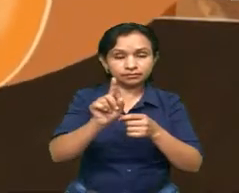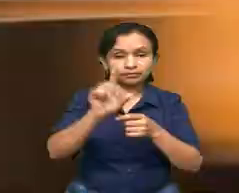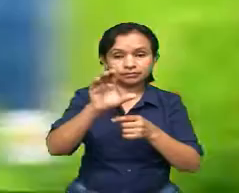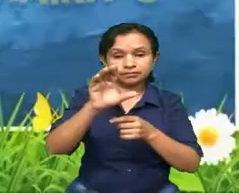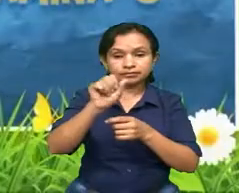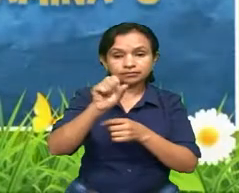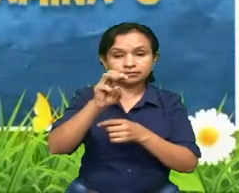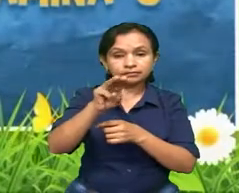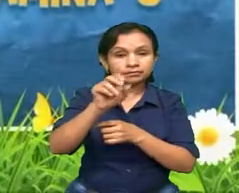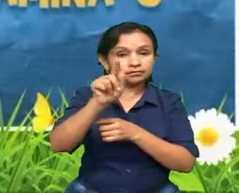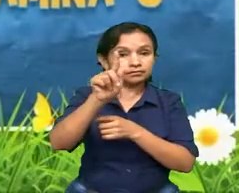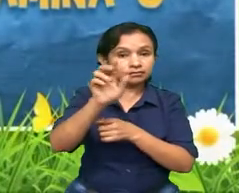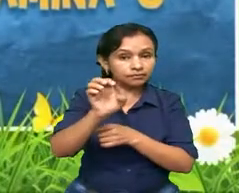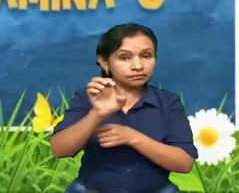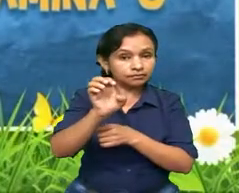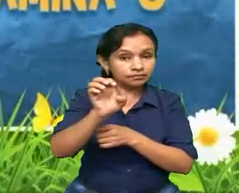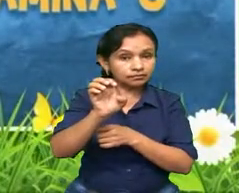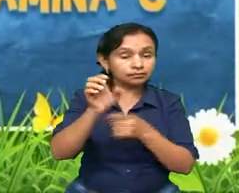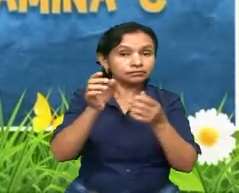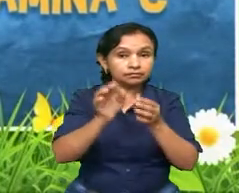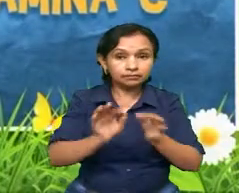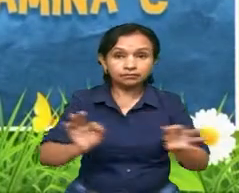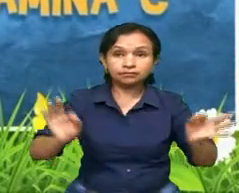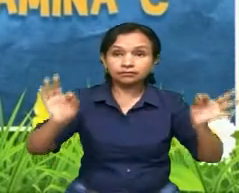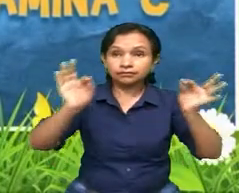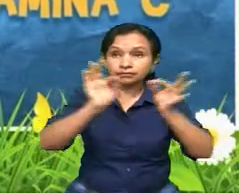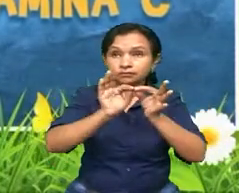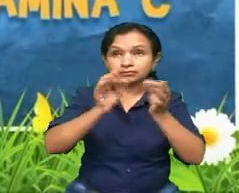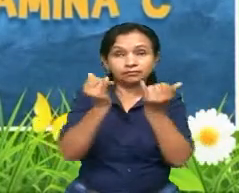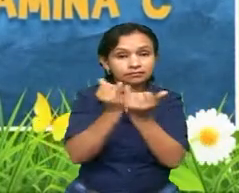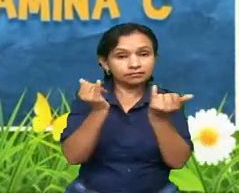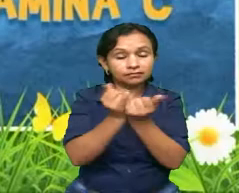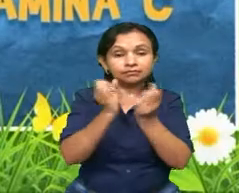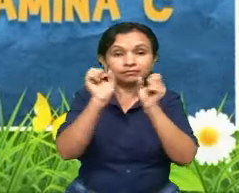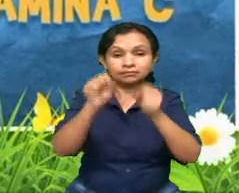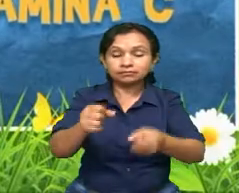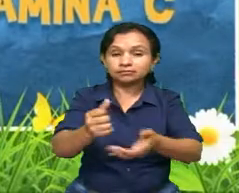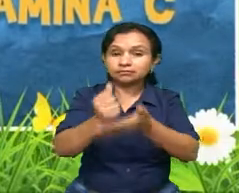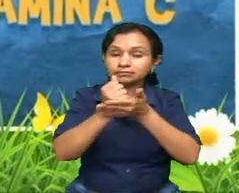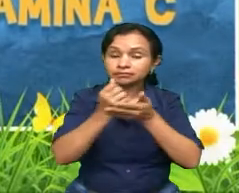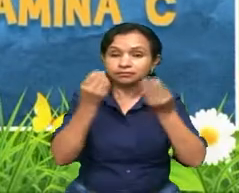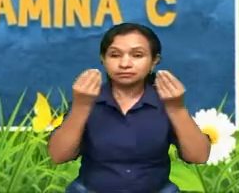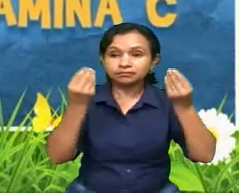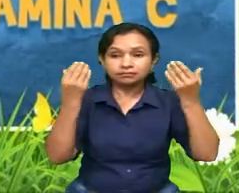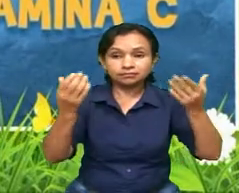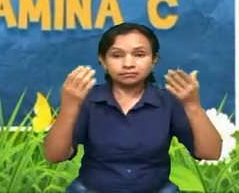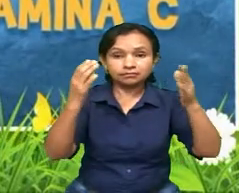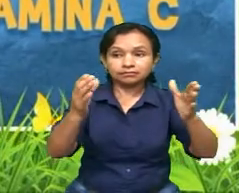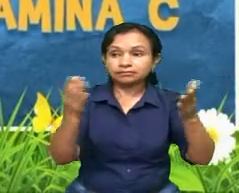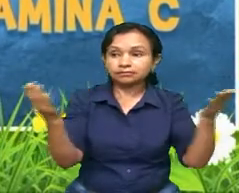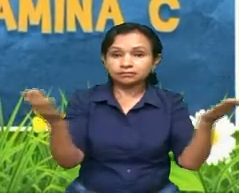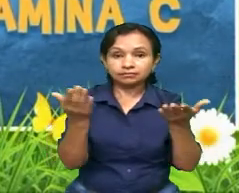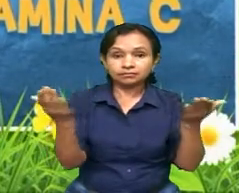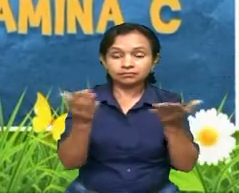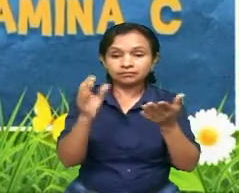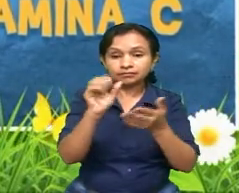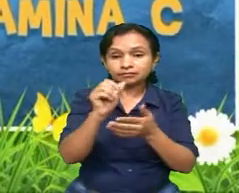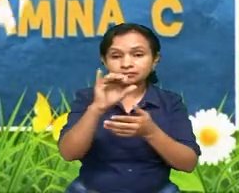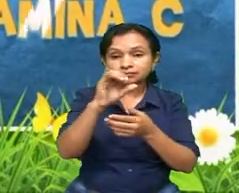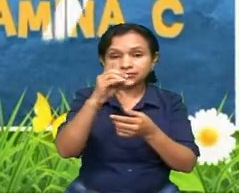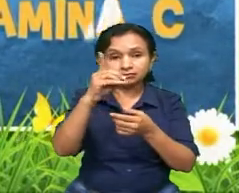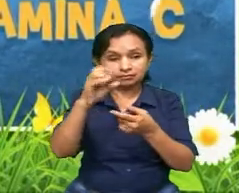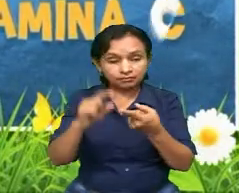Camote. Este peculiar y versátil tubérculo provee muchos beneficios, como lo son ácido